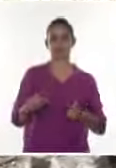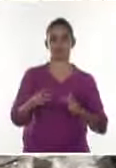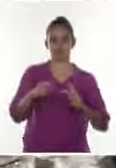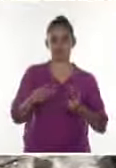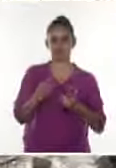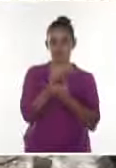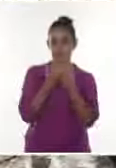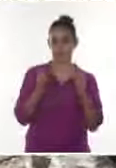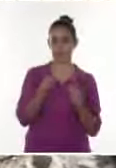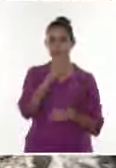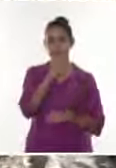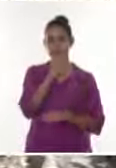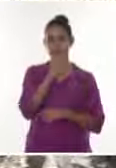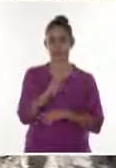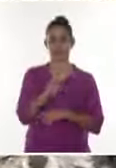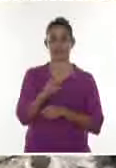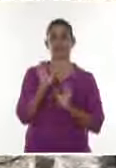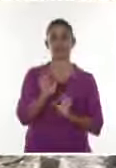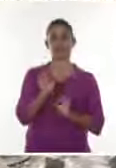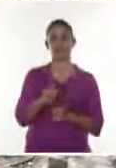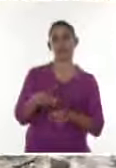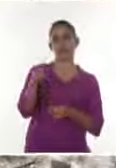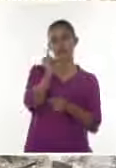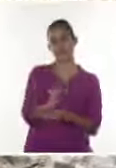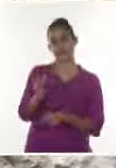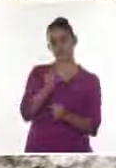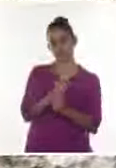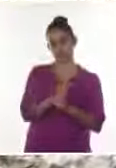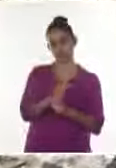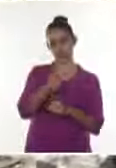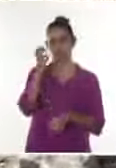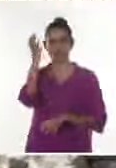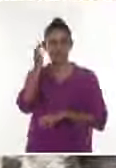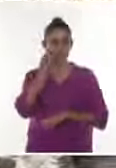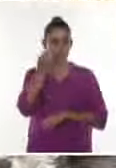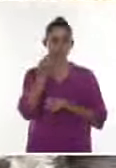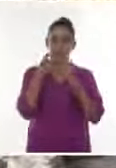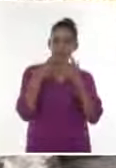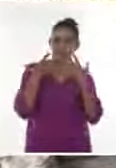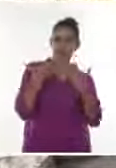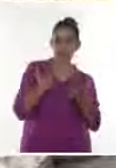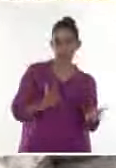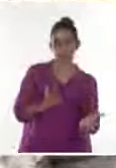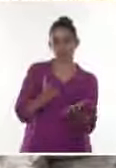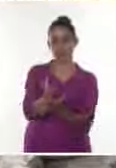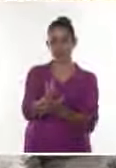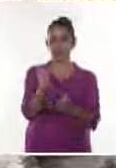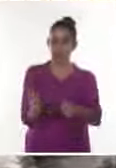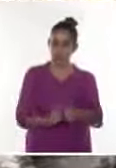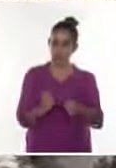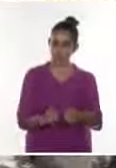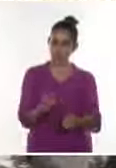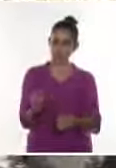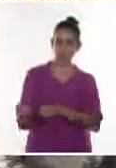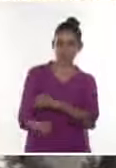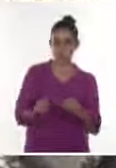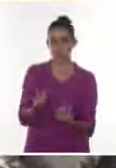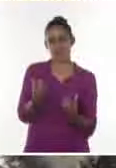disolución, donde los cooperativistas siempre defendieron el criterio de mantenerla, de luchar por ella, de hacer algo diferente, y fue